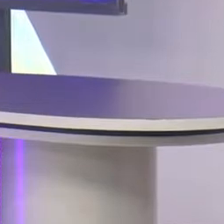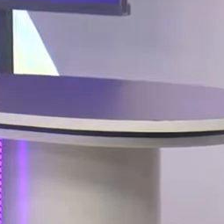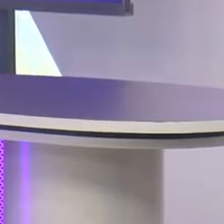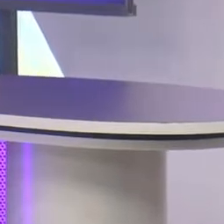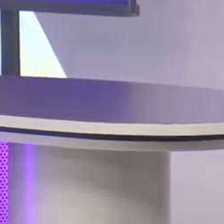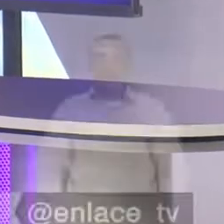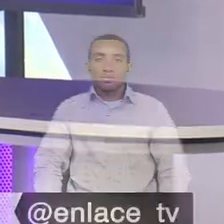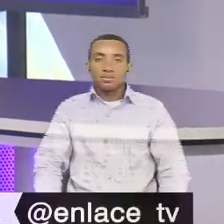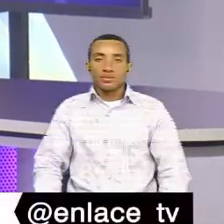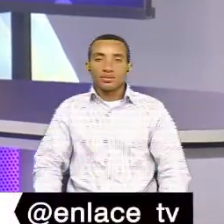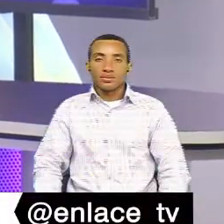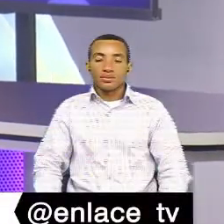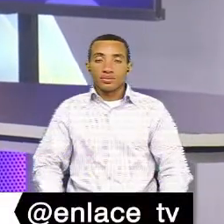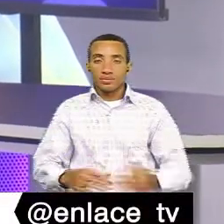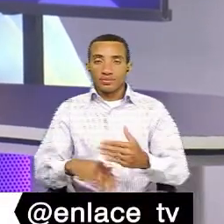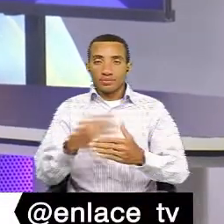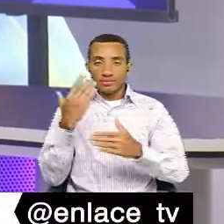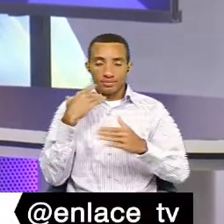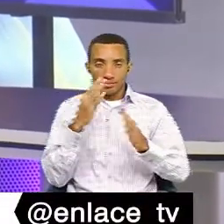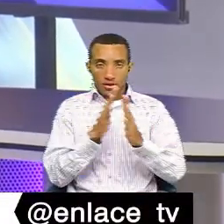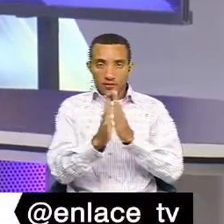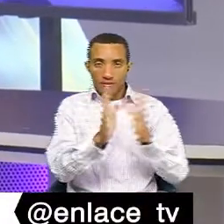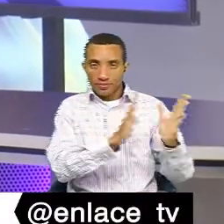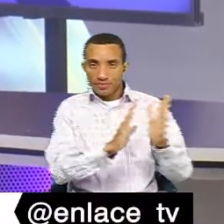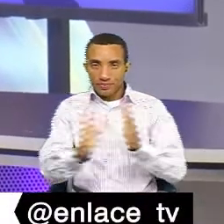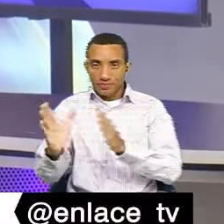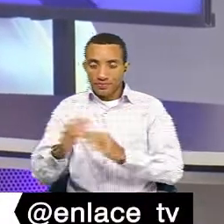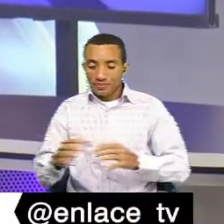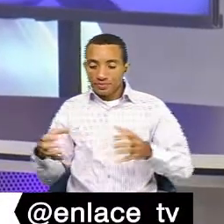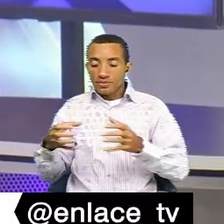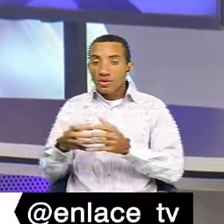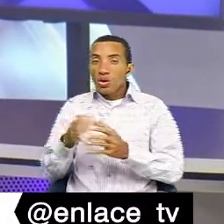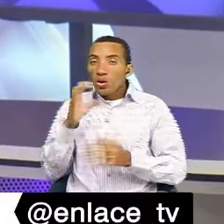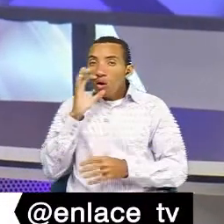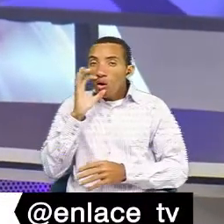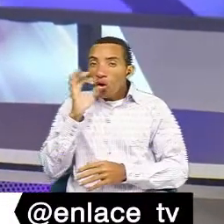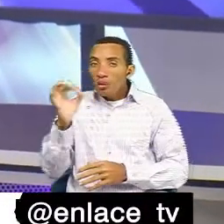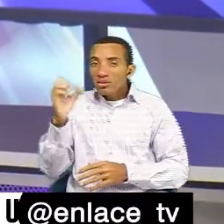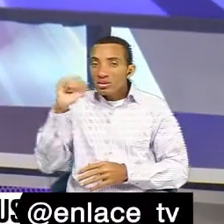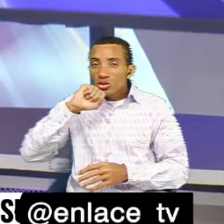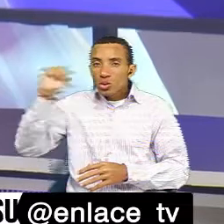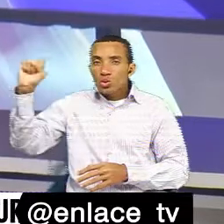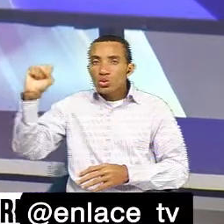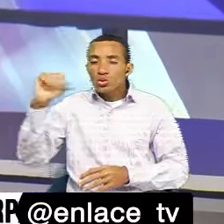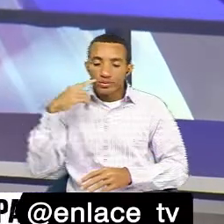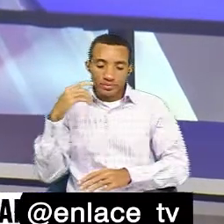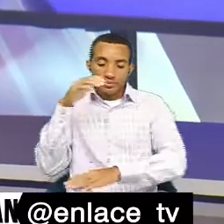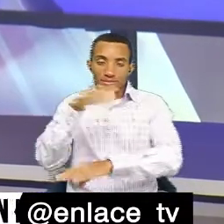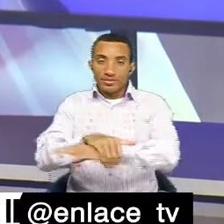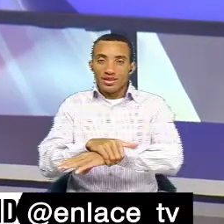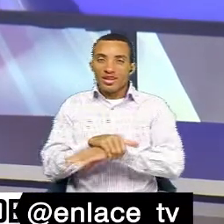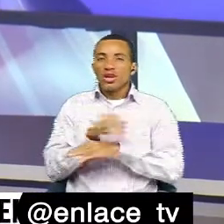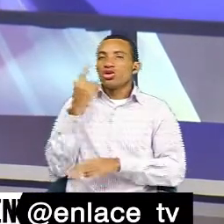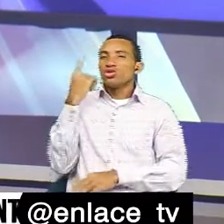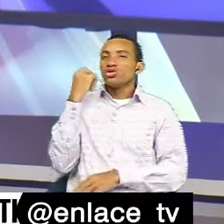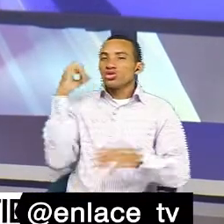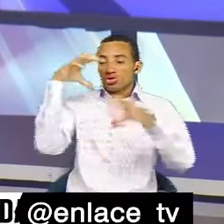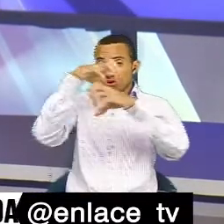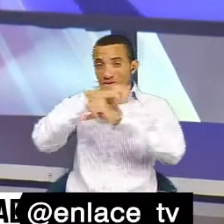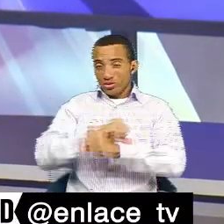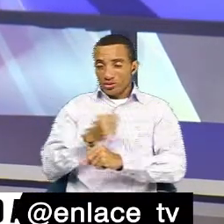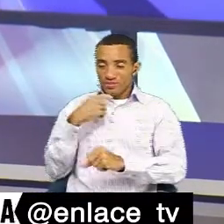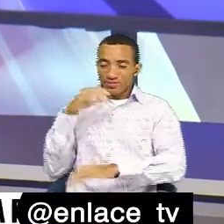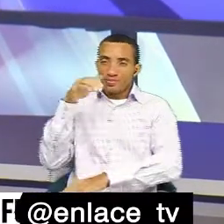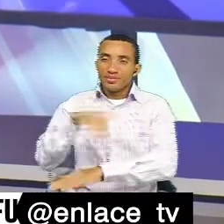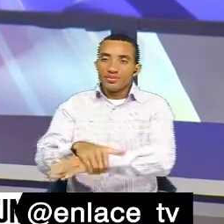Iniciamos con el desarrollo de nuestra información. Dirigente sindical Moisés Barón fue detenido anoche en San Martín Sur del Cesar y sindicado del presunto